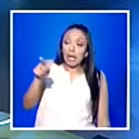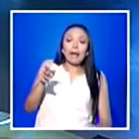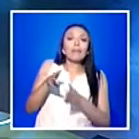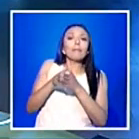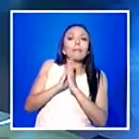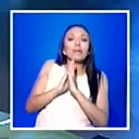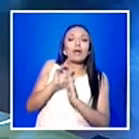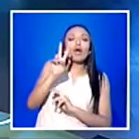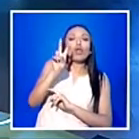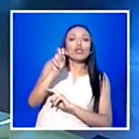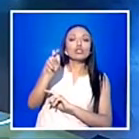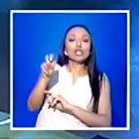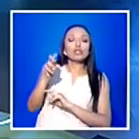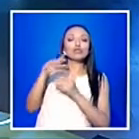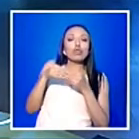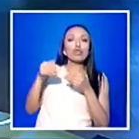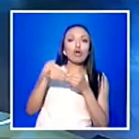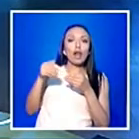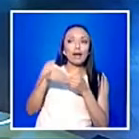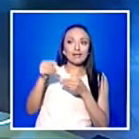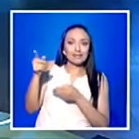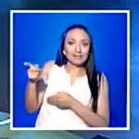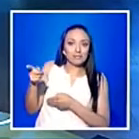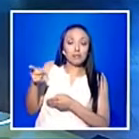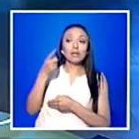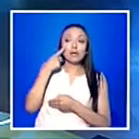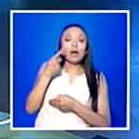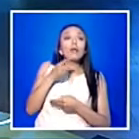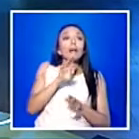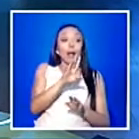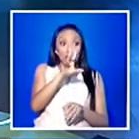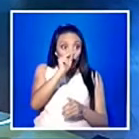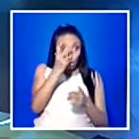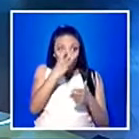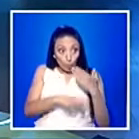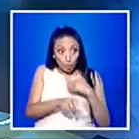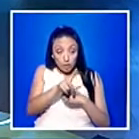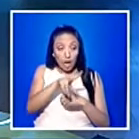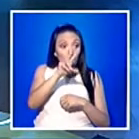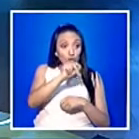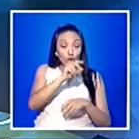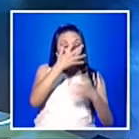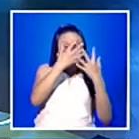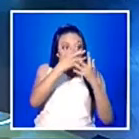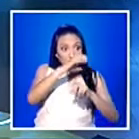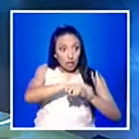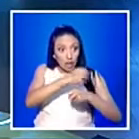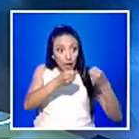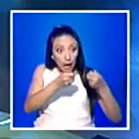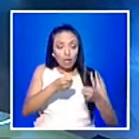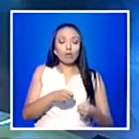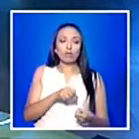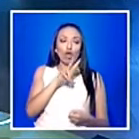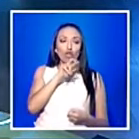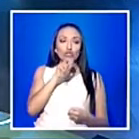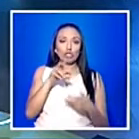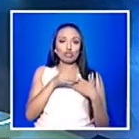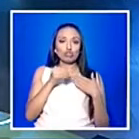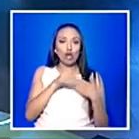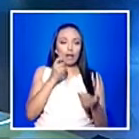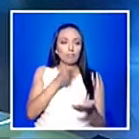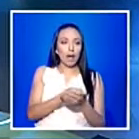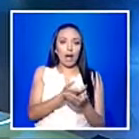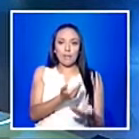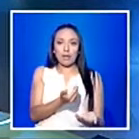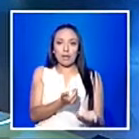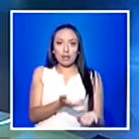alertar de operativos de tránsito y evitar que sus unidades sean llevadas a los patios de retención. De hecho, tenemos el testimonio de la persona que